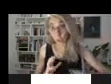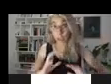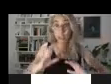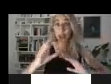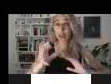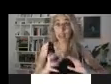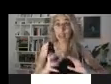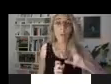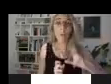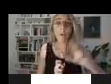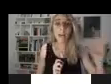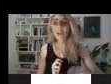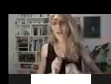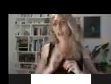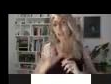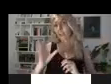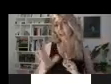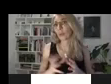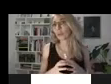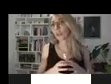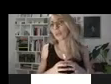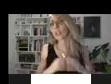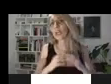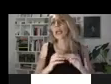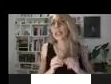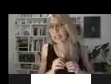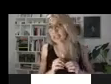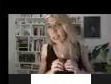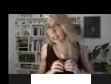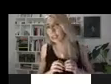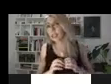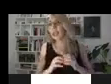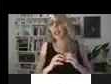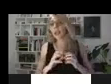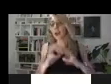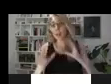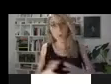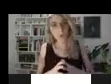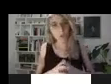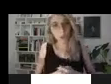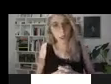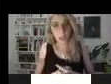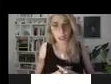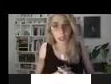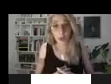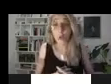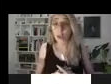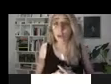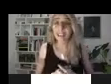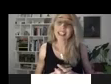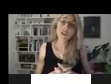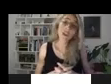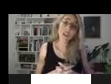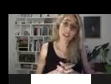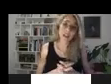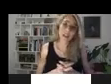mercado internacional se está recuperando, que hay signos positivos, y en esta nos ponemos un